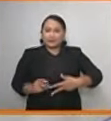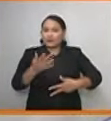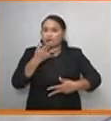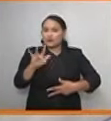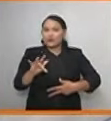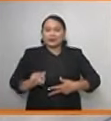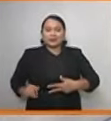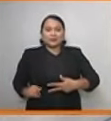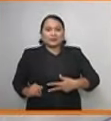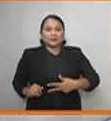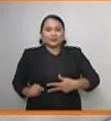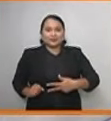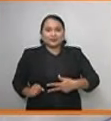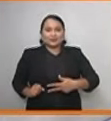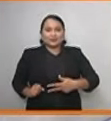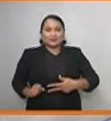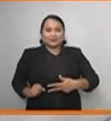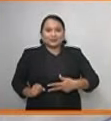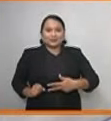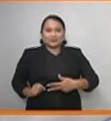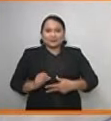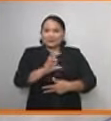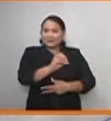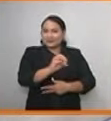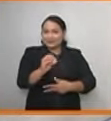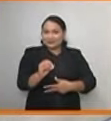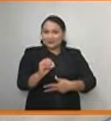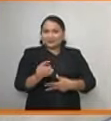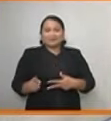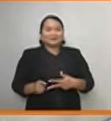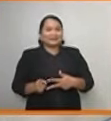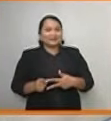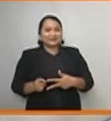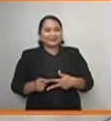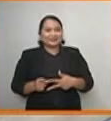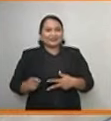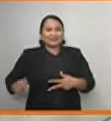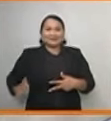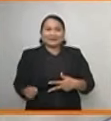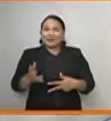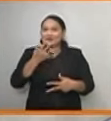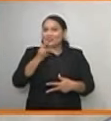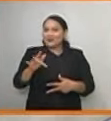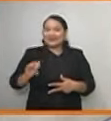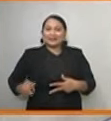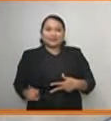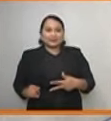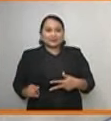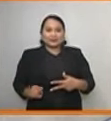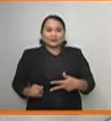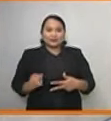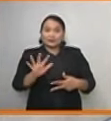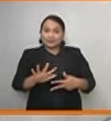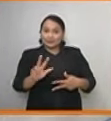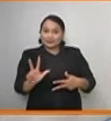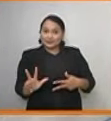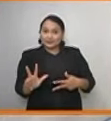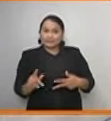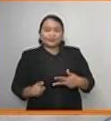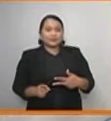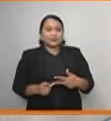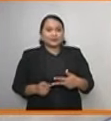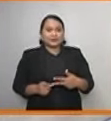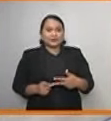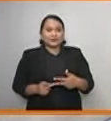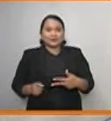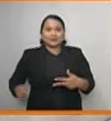suerte, porque este es el 00. Segundo número, suerte, este es el 53. Tercer